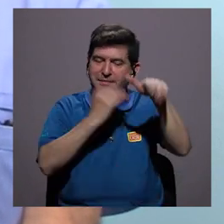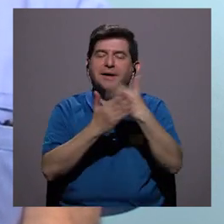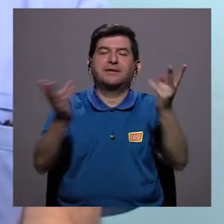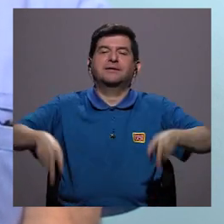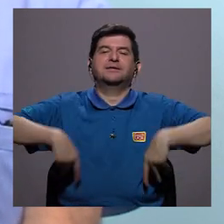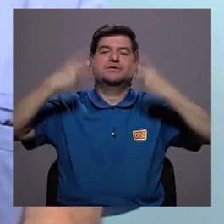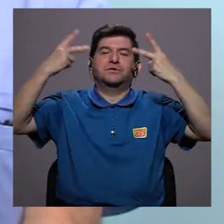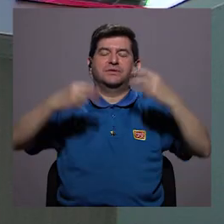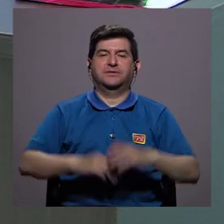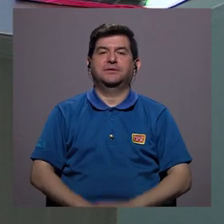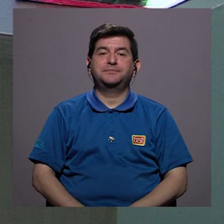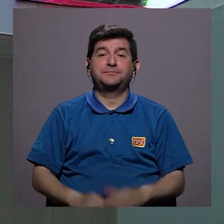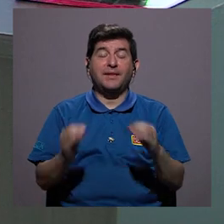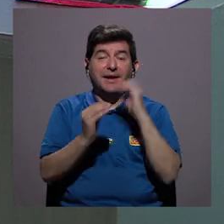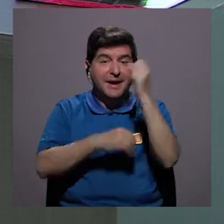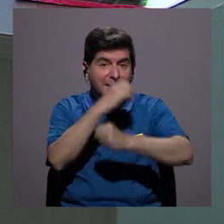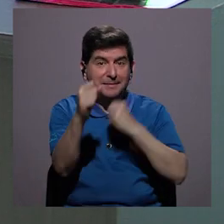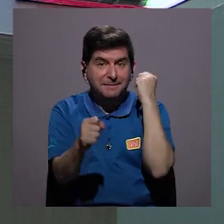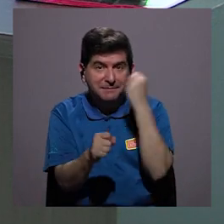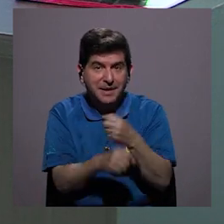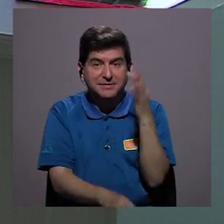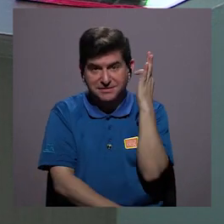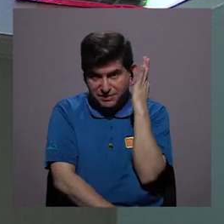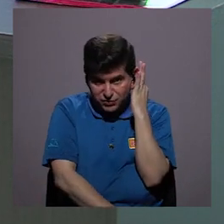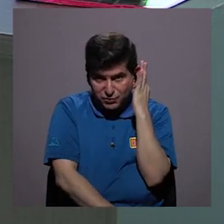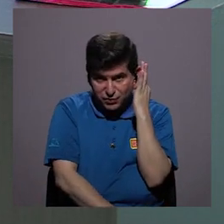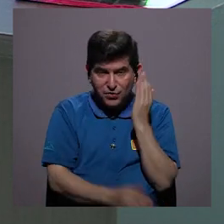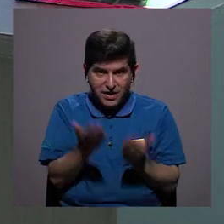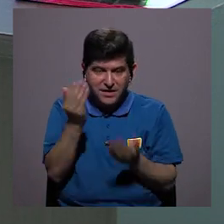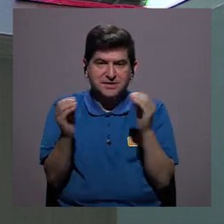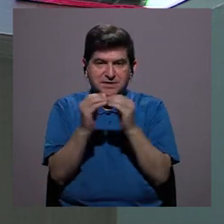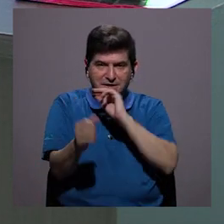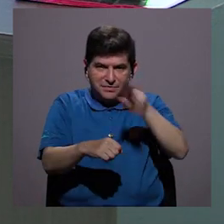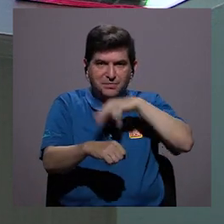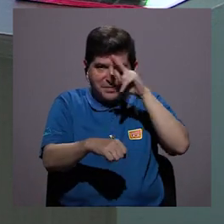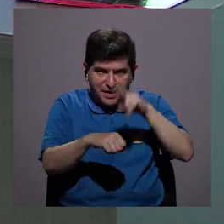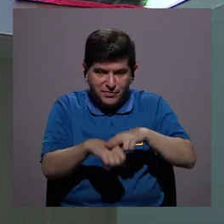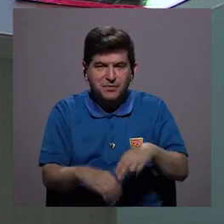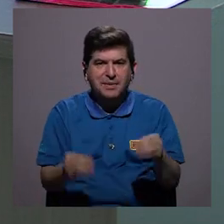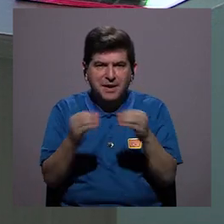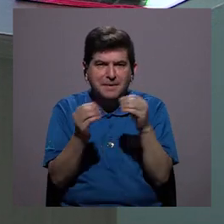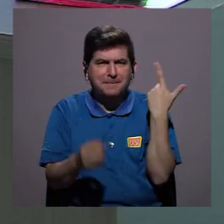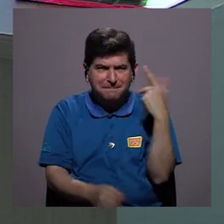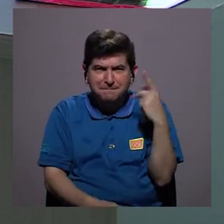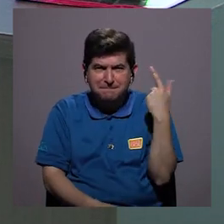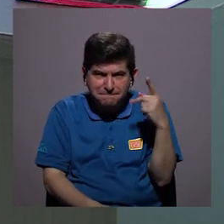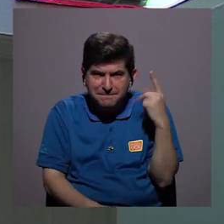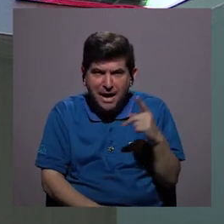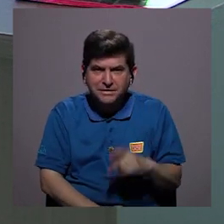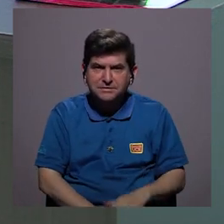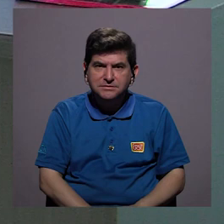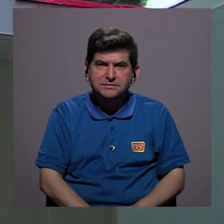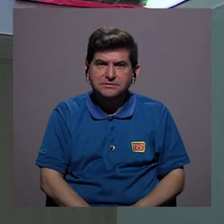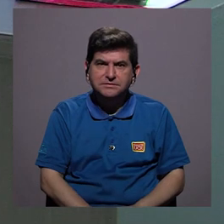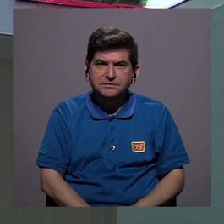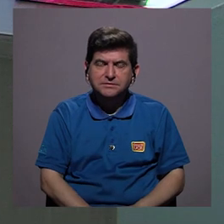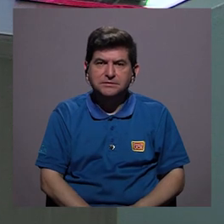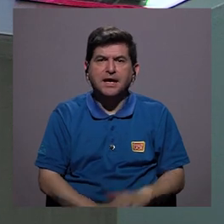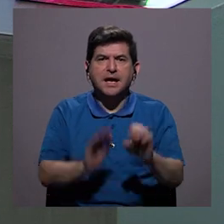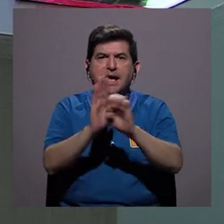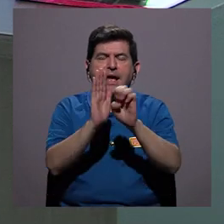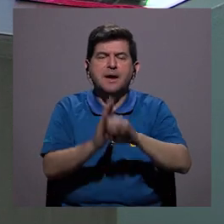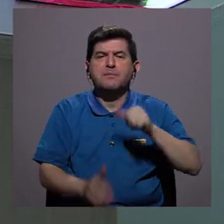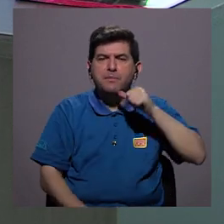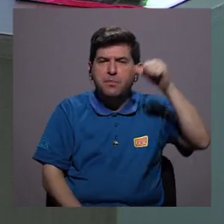vida. Uh-huh. Doctor, a mayor edad, digamos, en la mujer, que es como lo más frecuente de las varices, ¿hay más riesgo? Digamos, por ejemplo, el